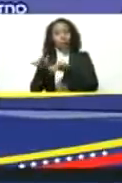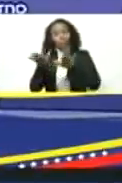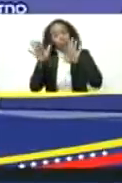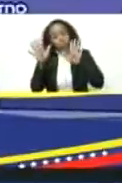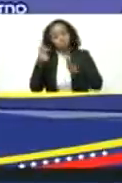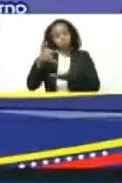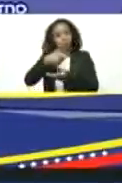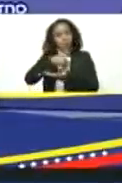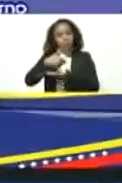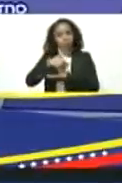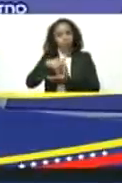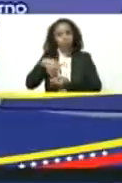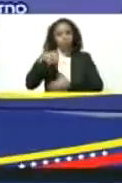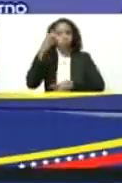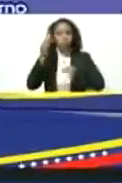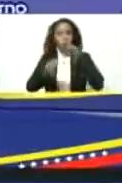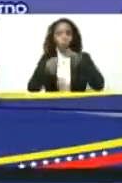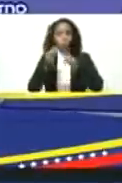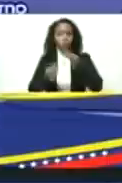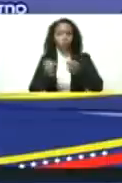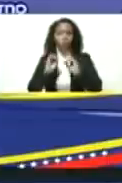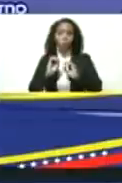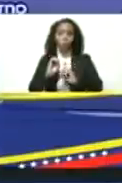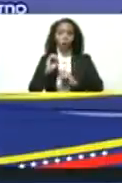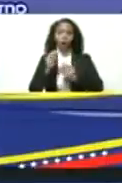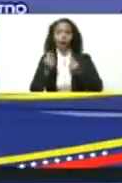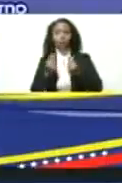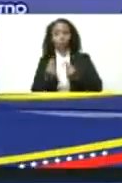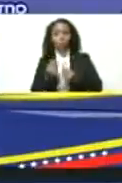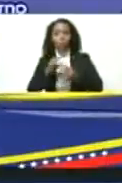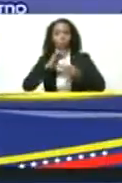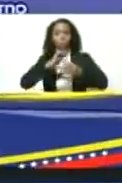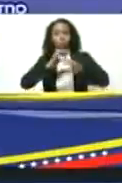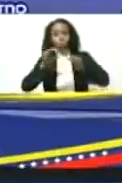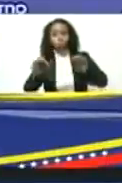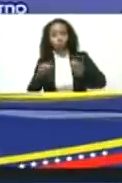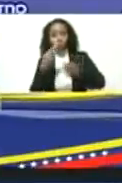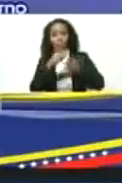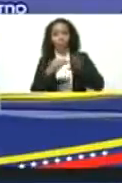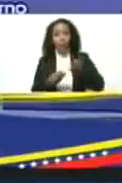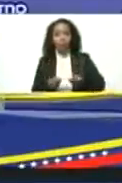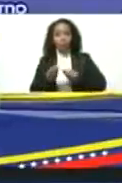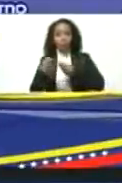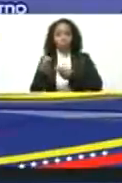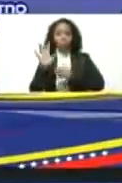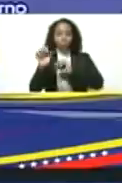débil jurídico o económico en la cadena de suministro de